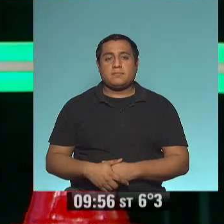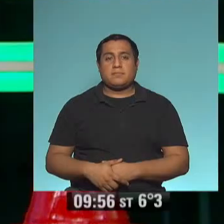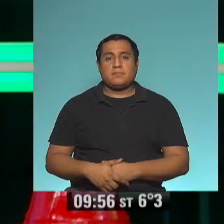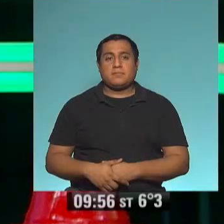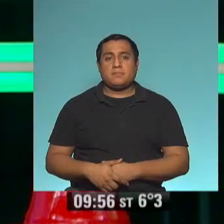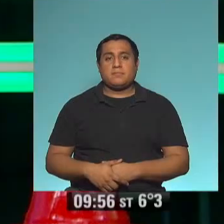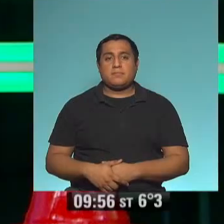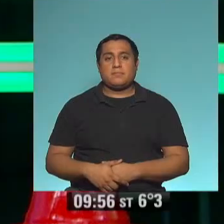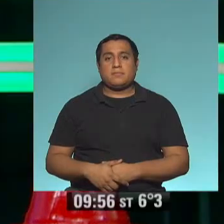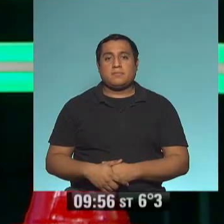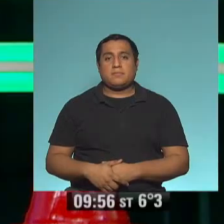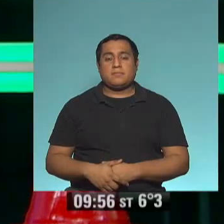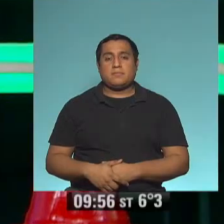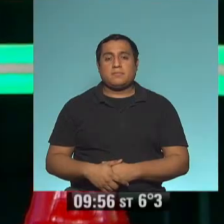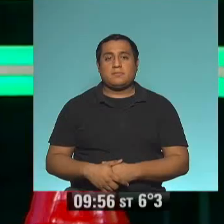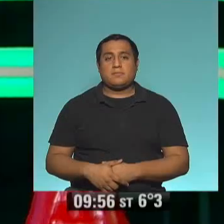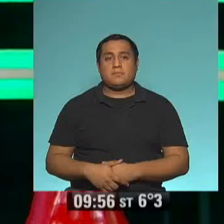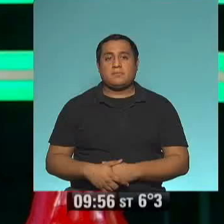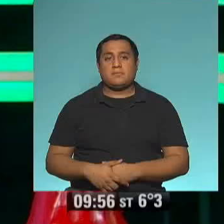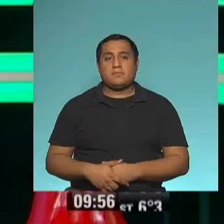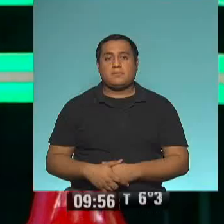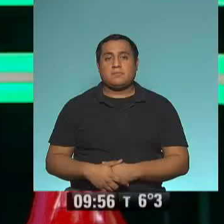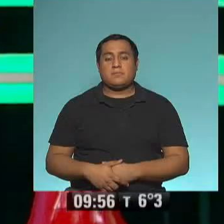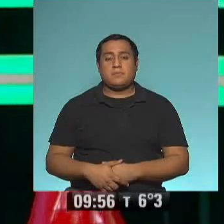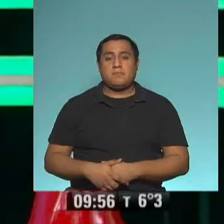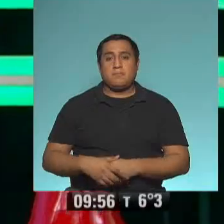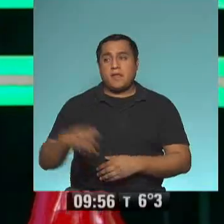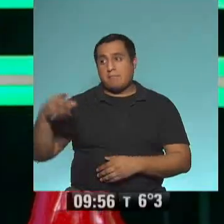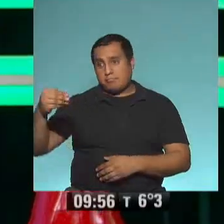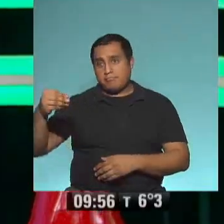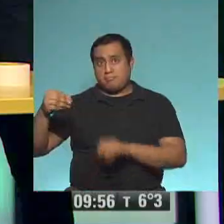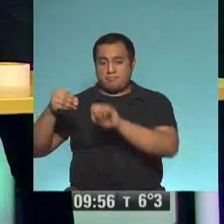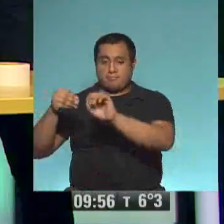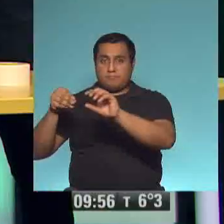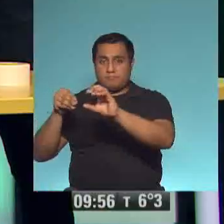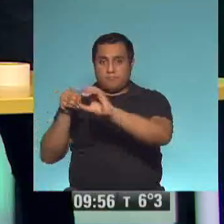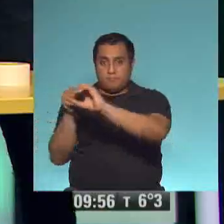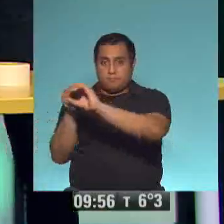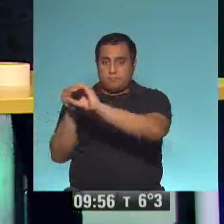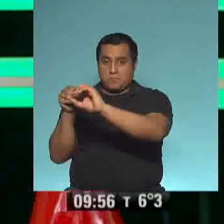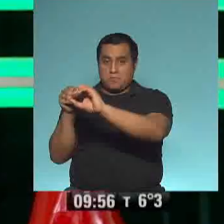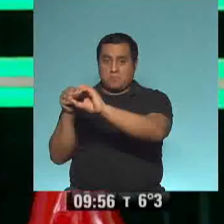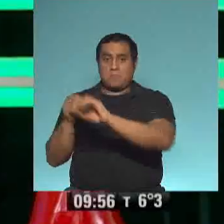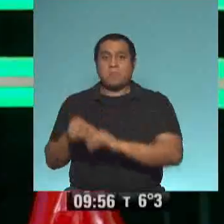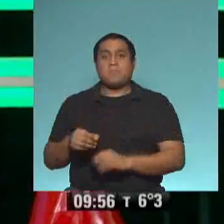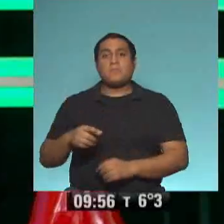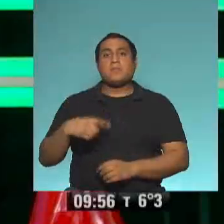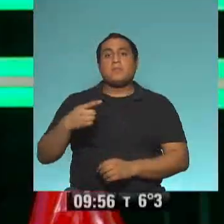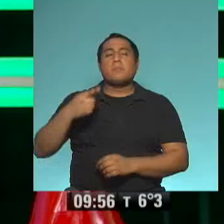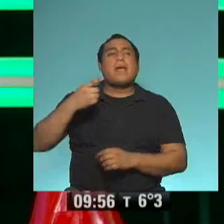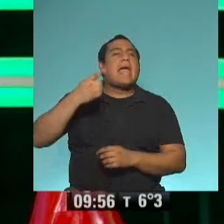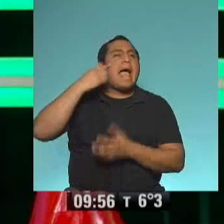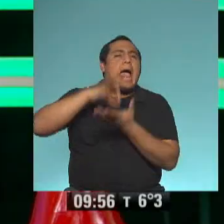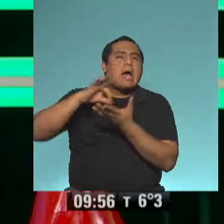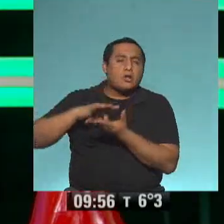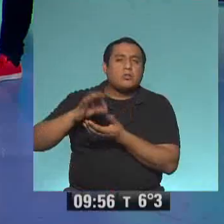cerrado. Cerrado de un lado. Y abierto del otro, ¿sí? Sí. Una vez que lo tienen así, bien, le ponen el arroz. Permiso.